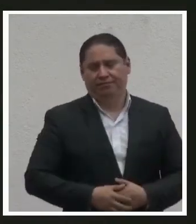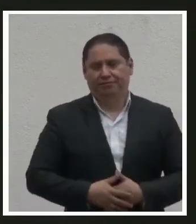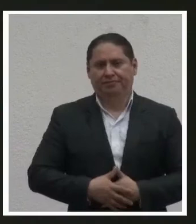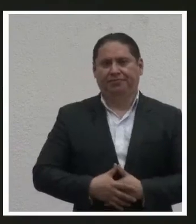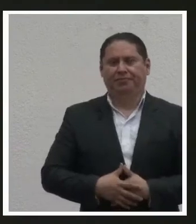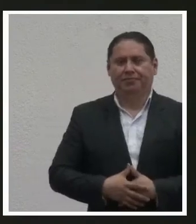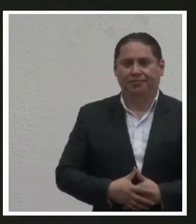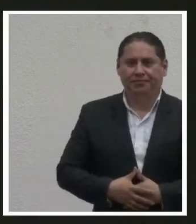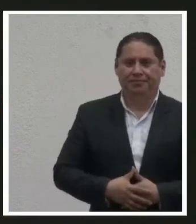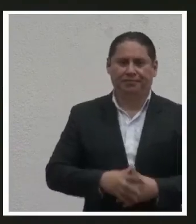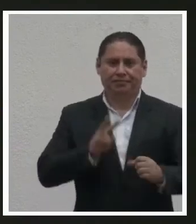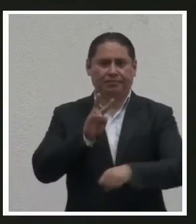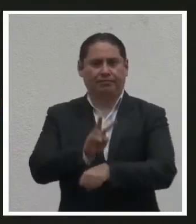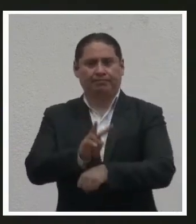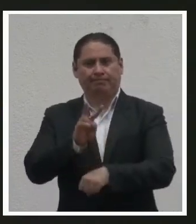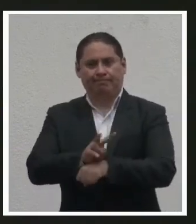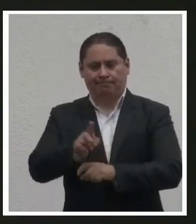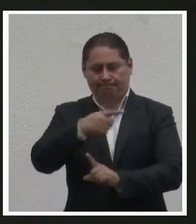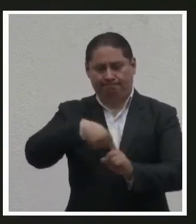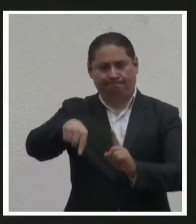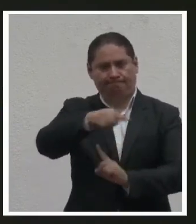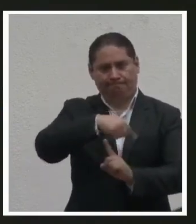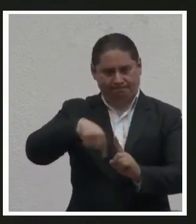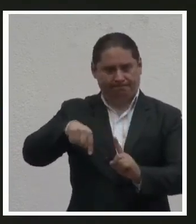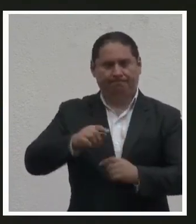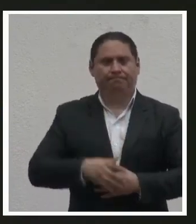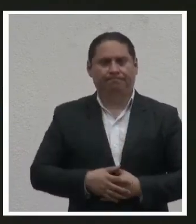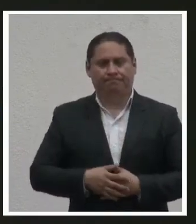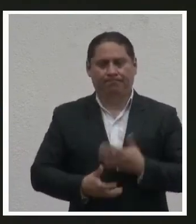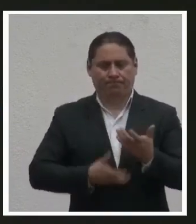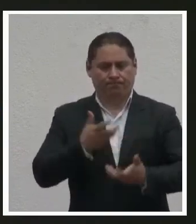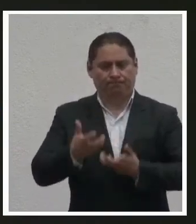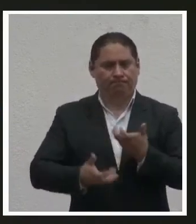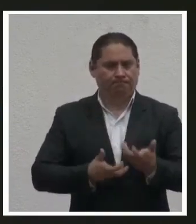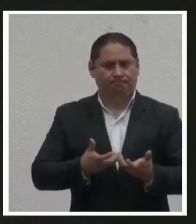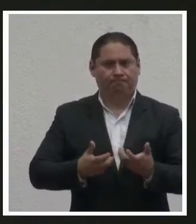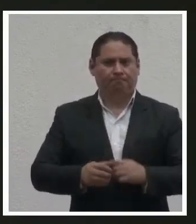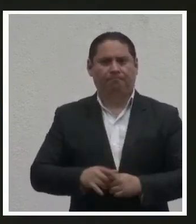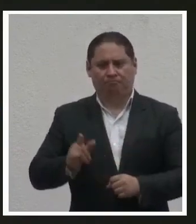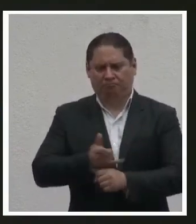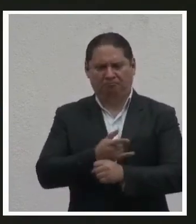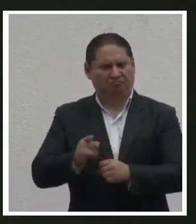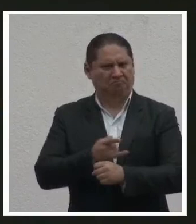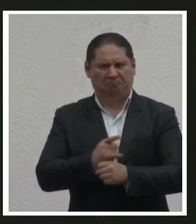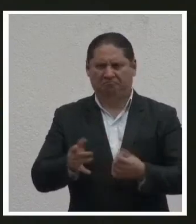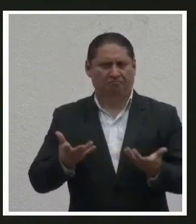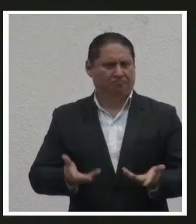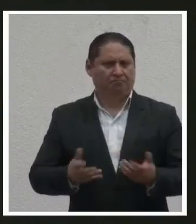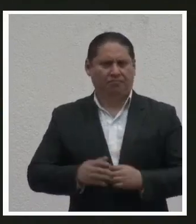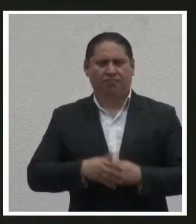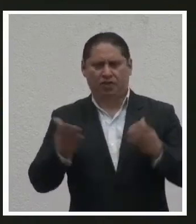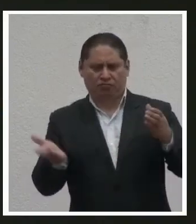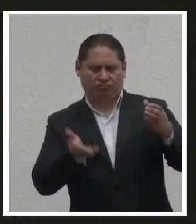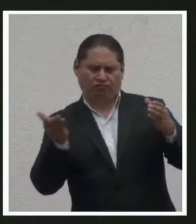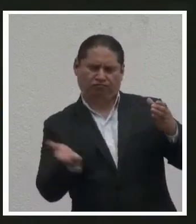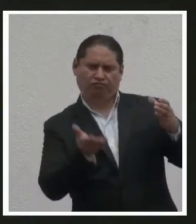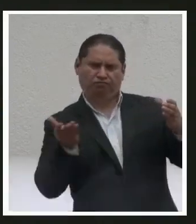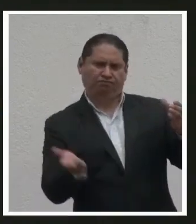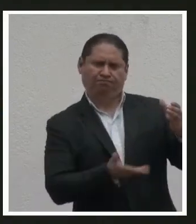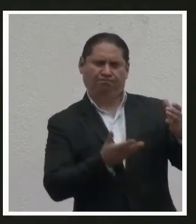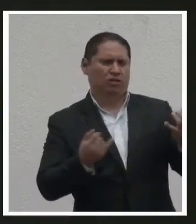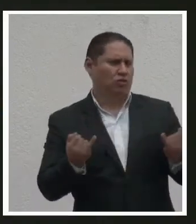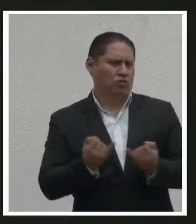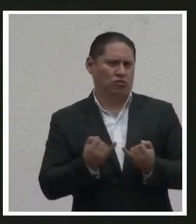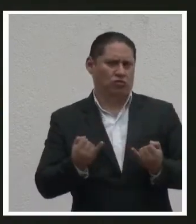Seamos vigilantes de nuestro entorno, de las quemas irregulares, de las talas clandestinas, de